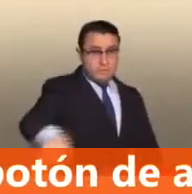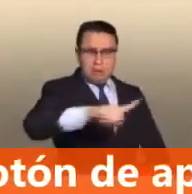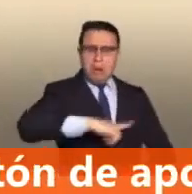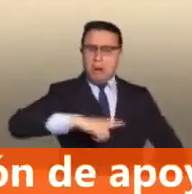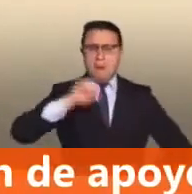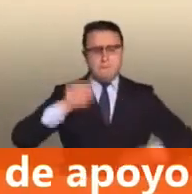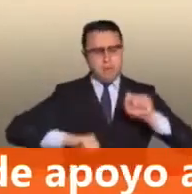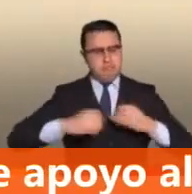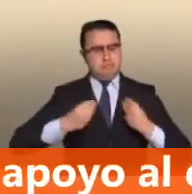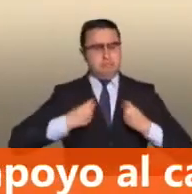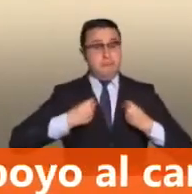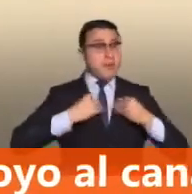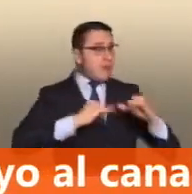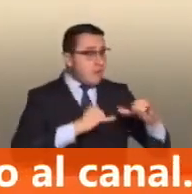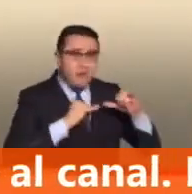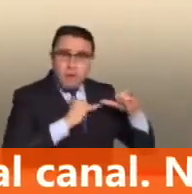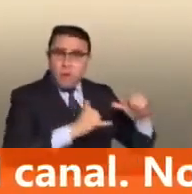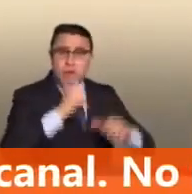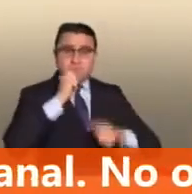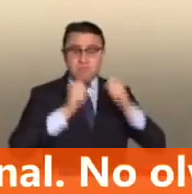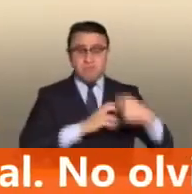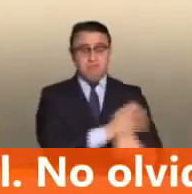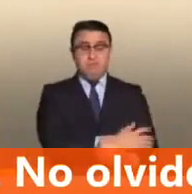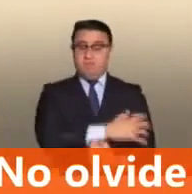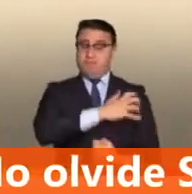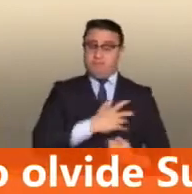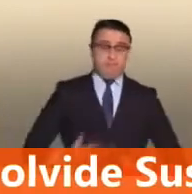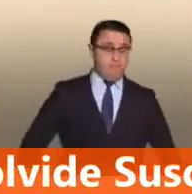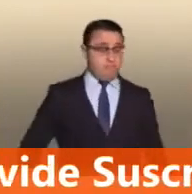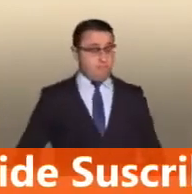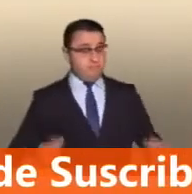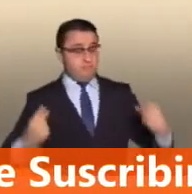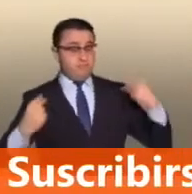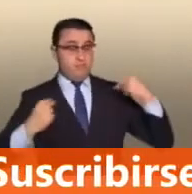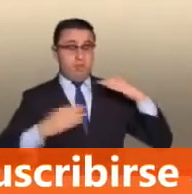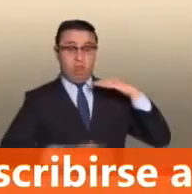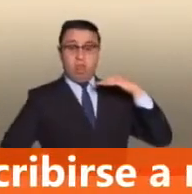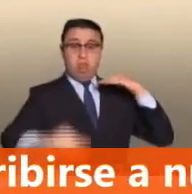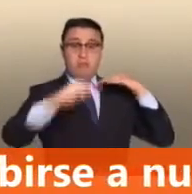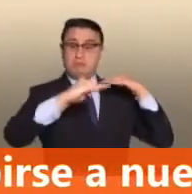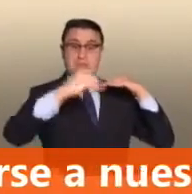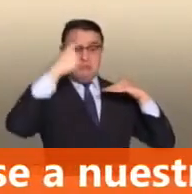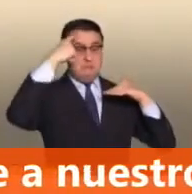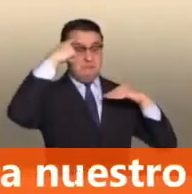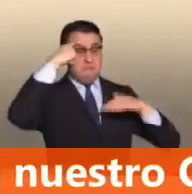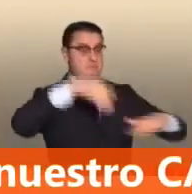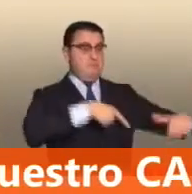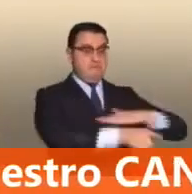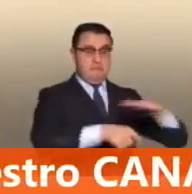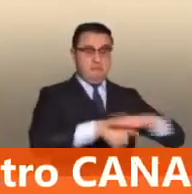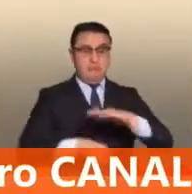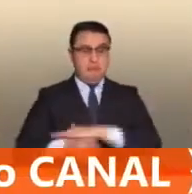la que podrían tener ellos, y desencadenaron entonces el genocidio.